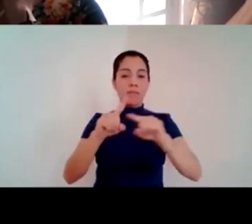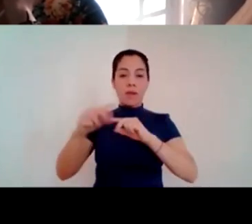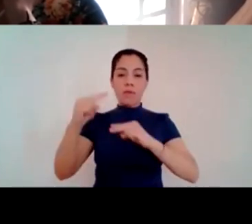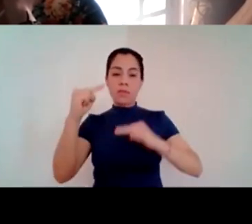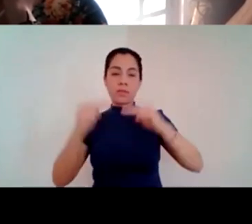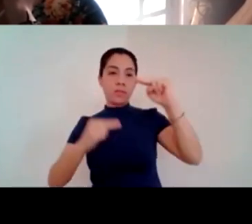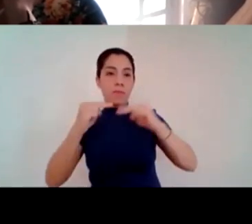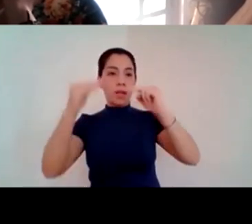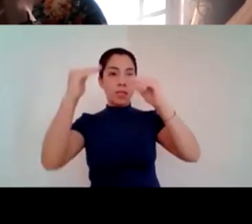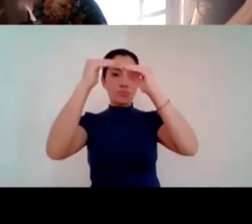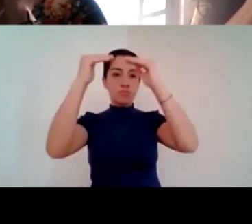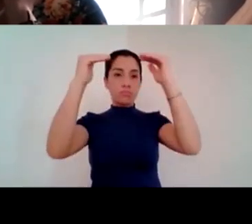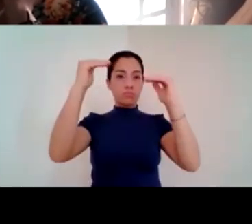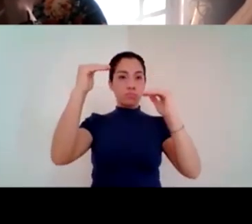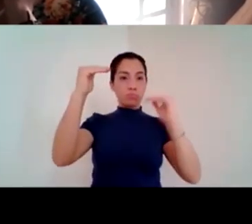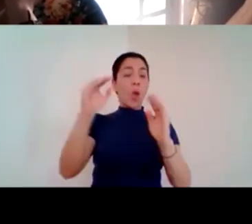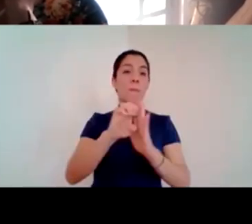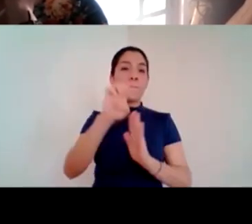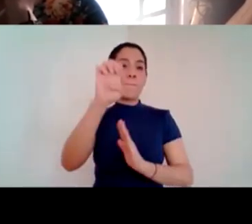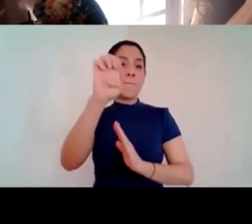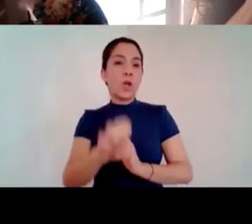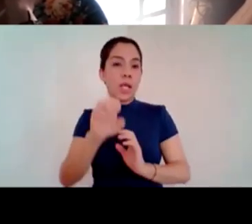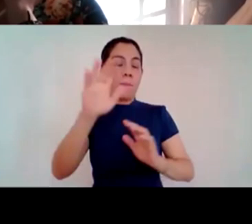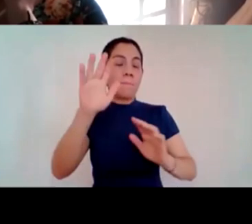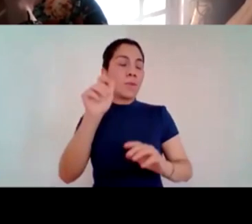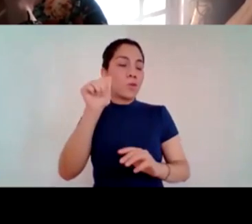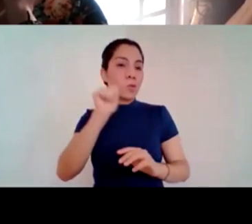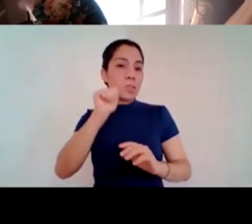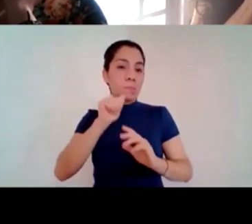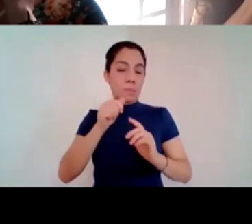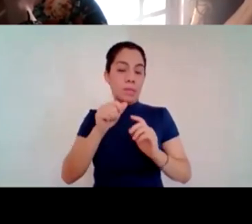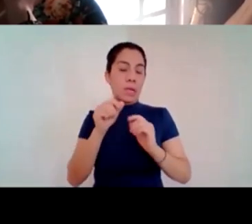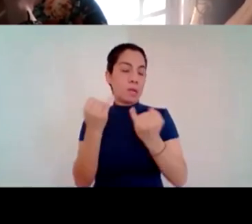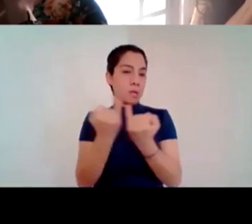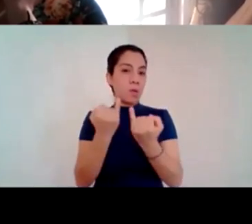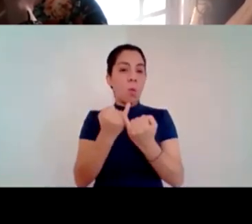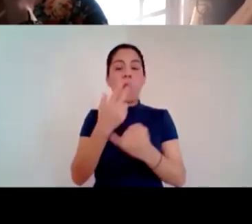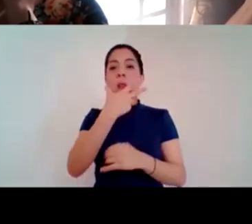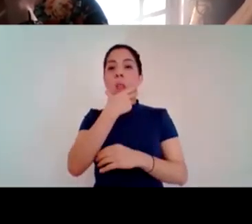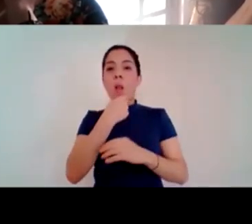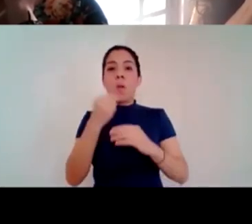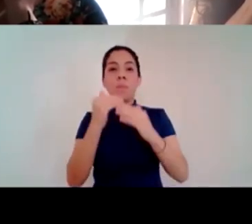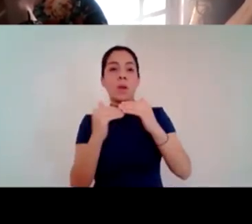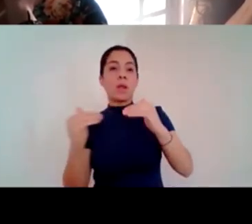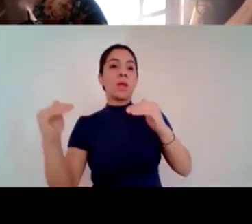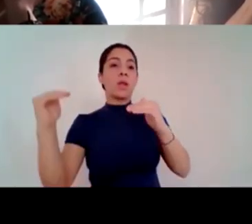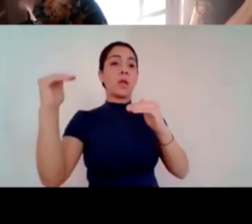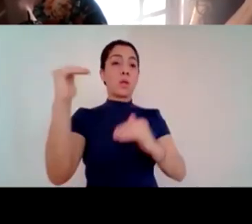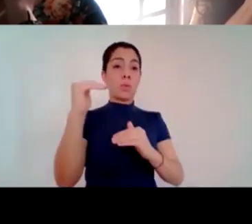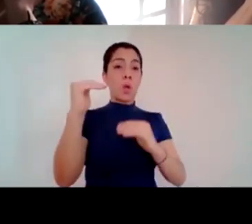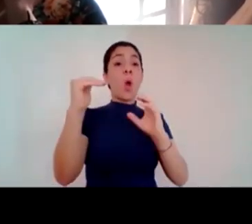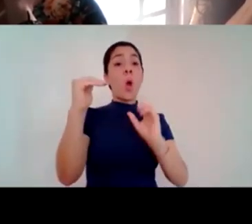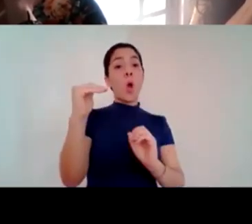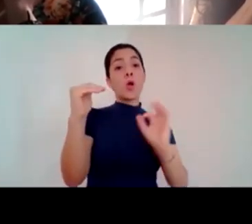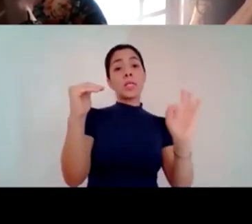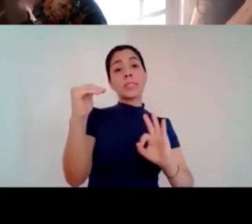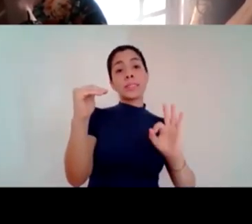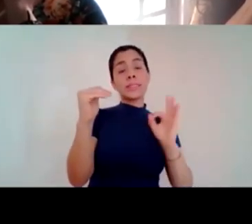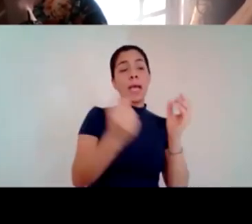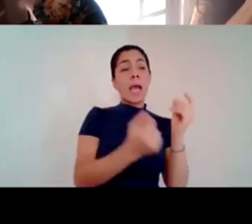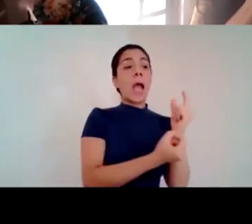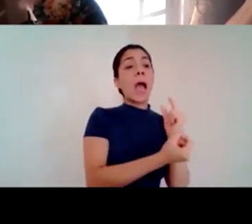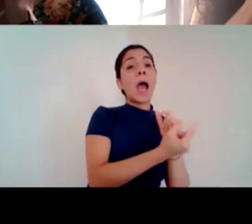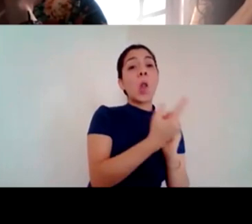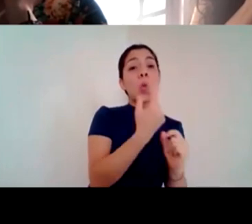patriarcado o toda la sociedad que se llaman democráticas donde mandan unos y los demás toca obedecer